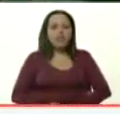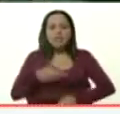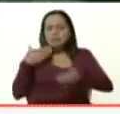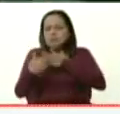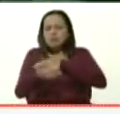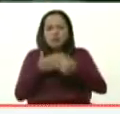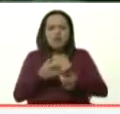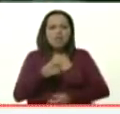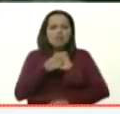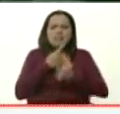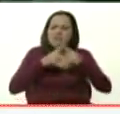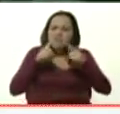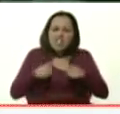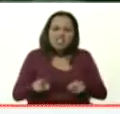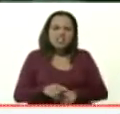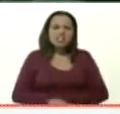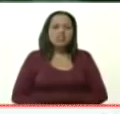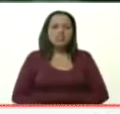las diferencias.